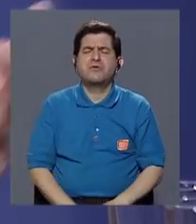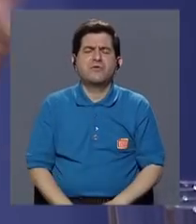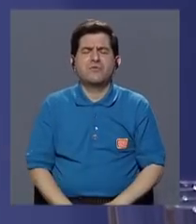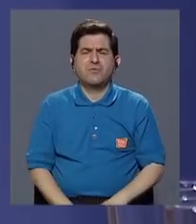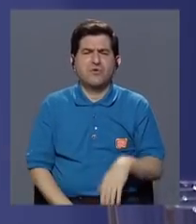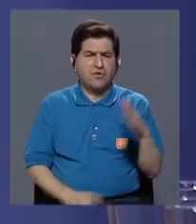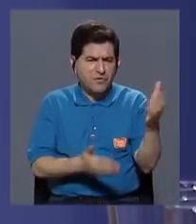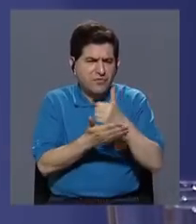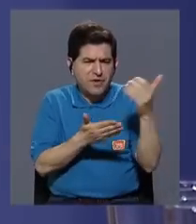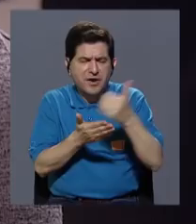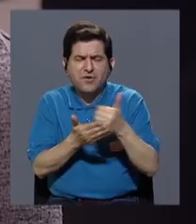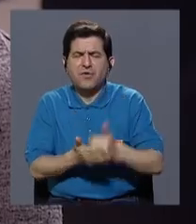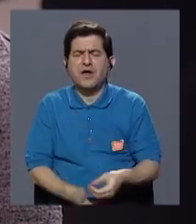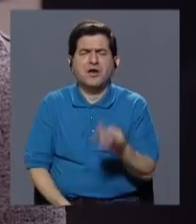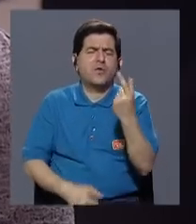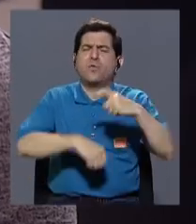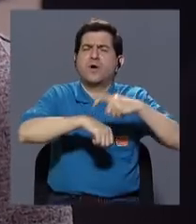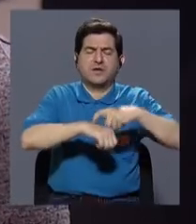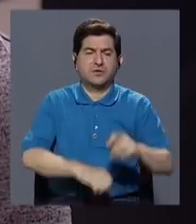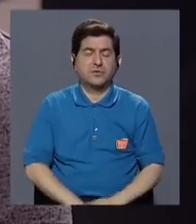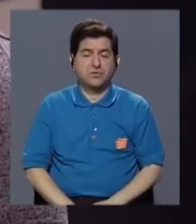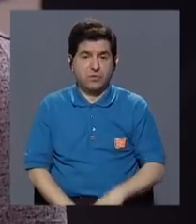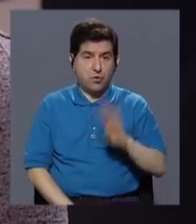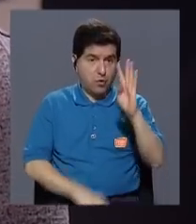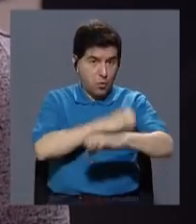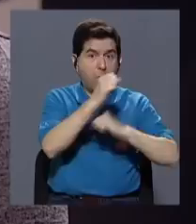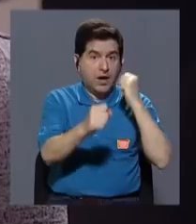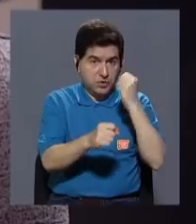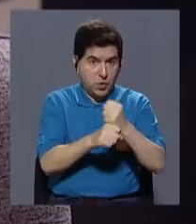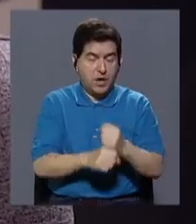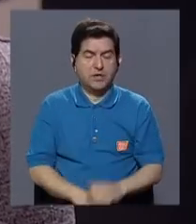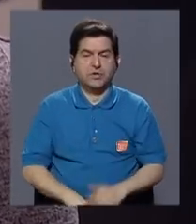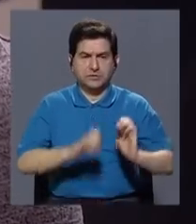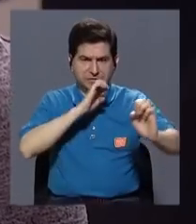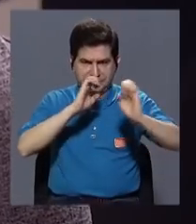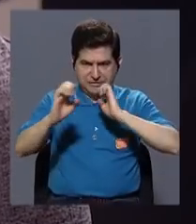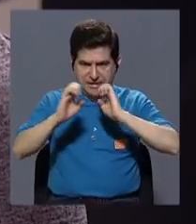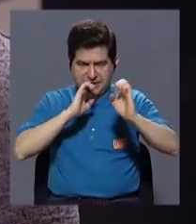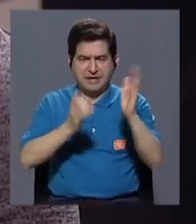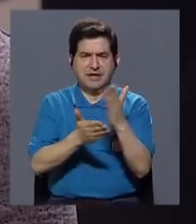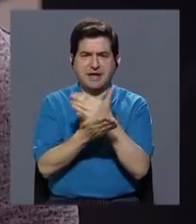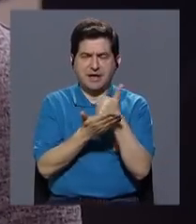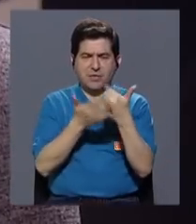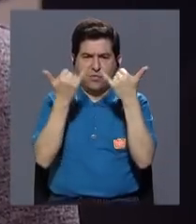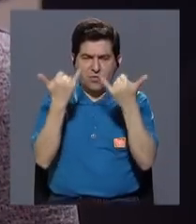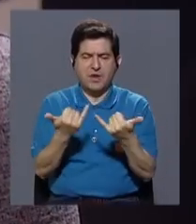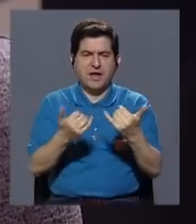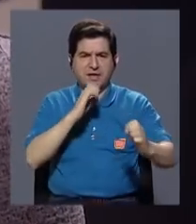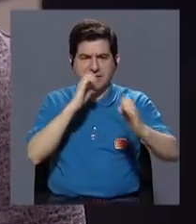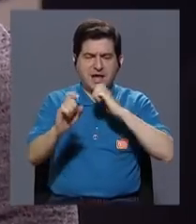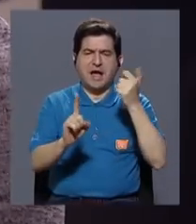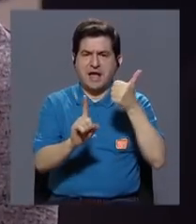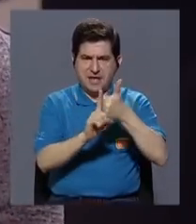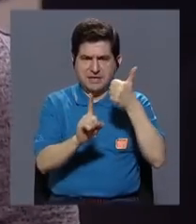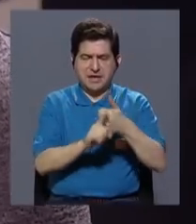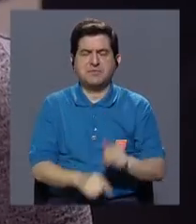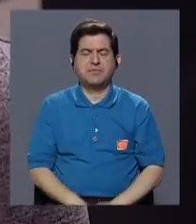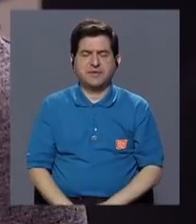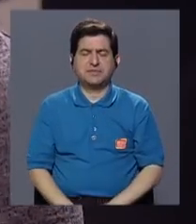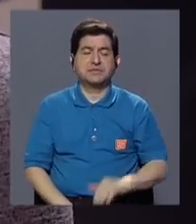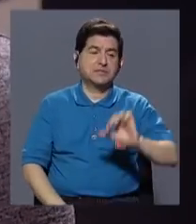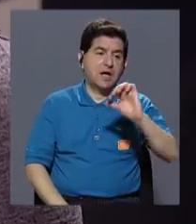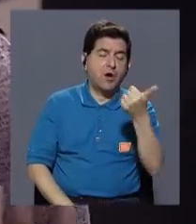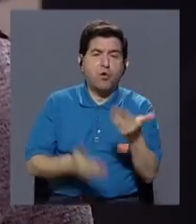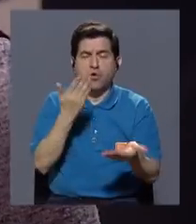esa esa recolección bueno la recolección de los cuatro años que fueron entrevistas algunas ya habéis visto como entrevista tal con grabadora y